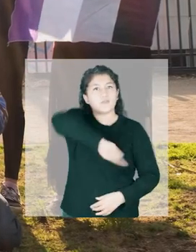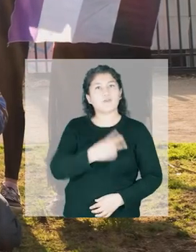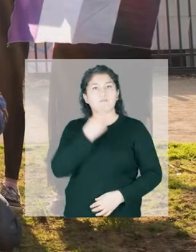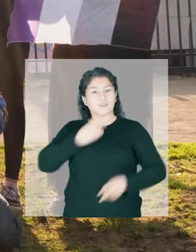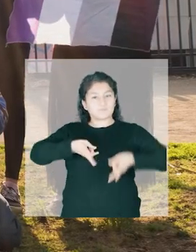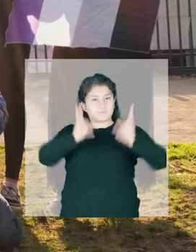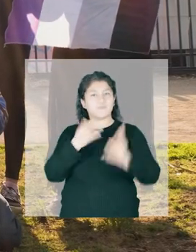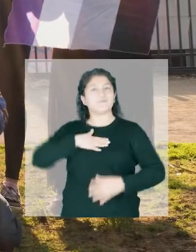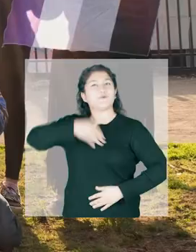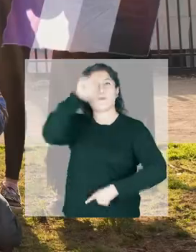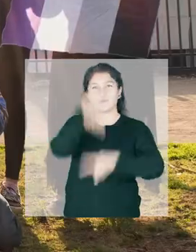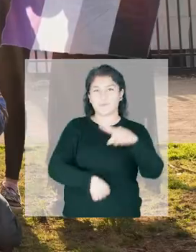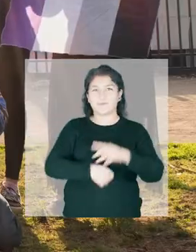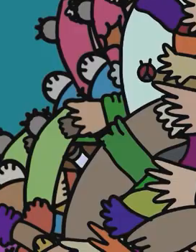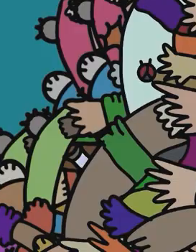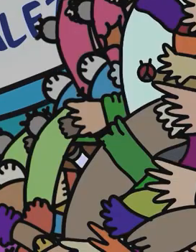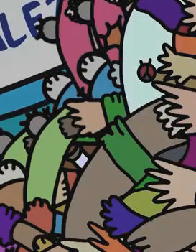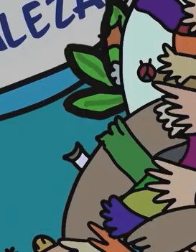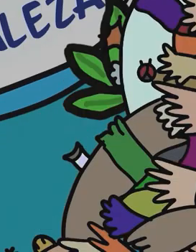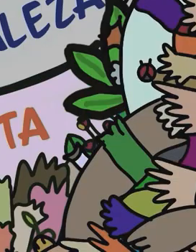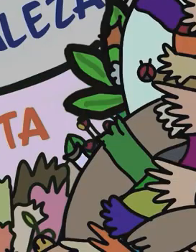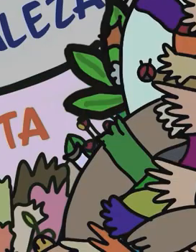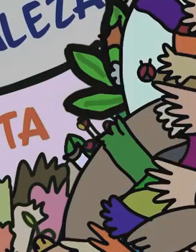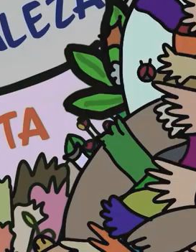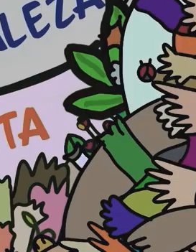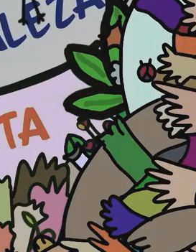de género, yo apruebo.